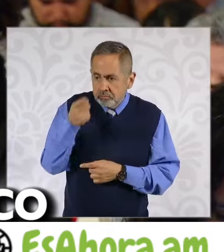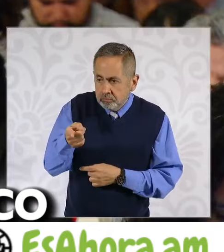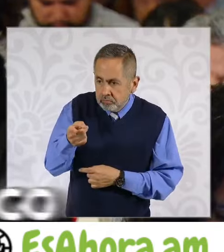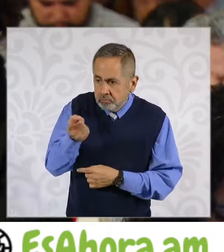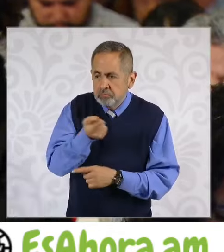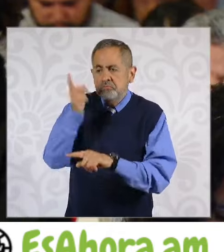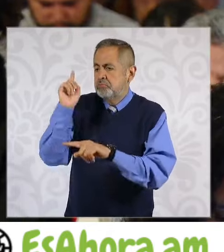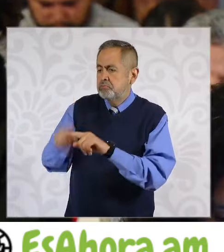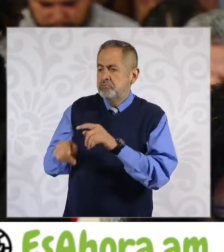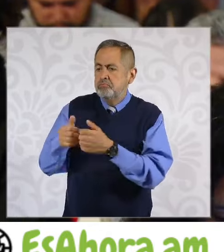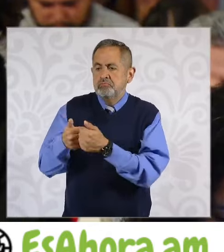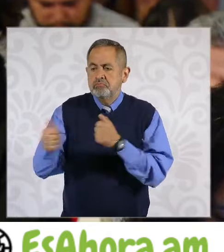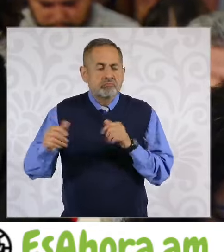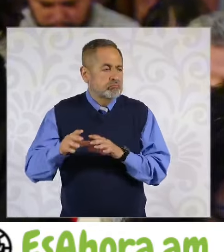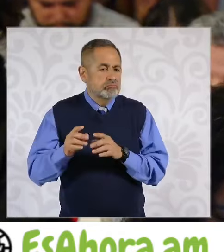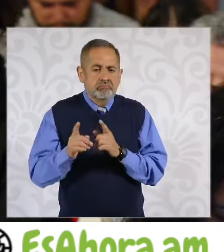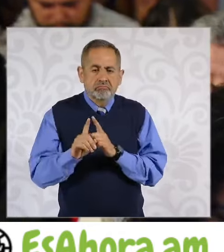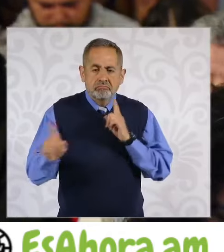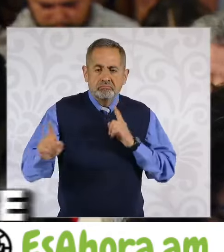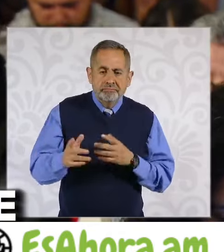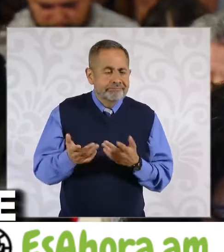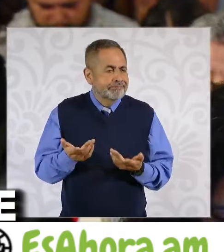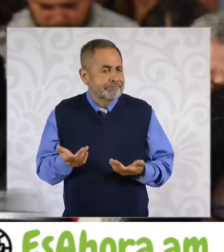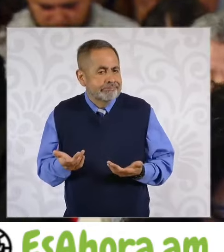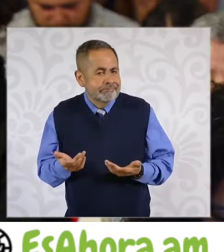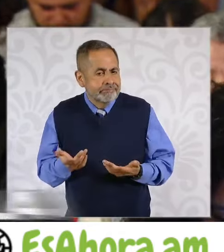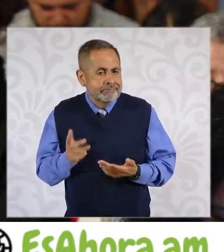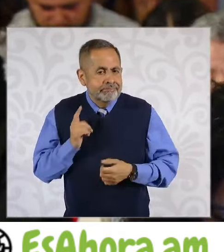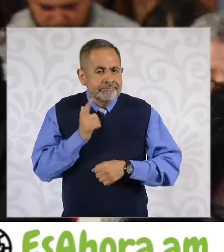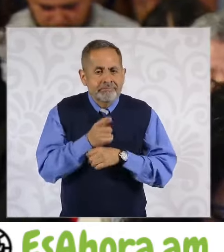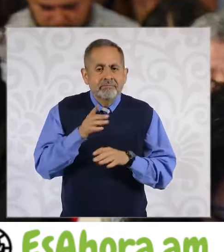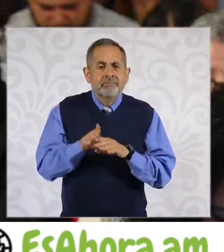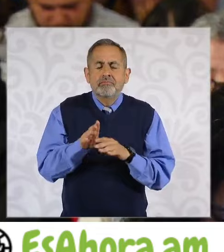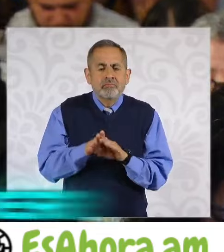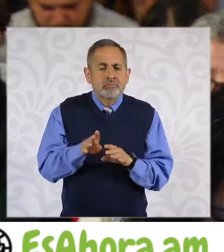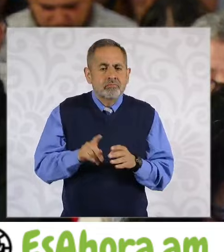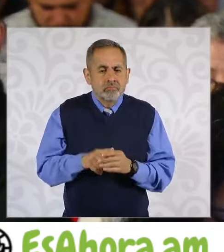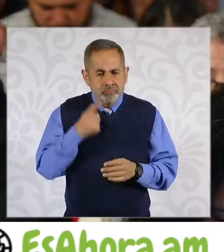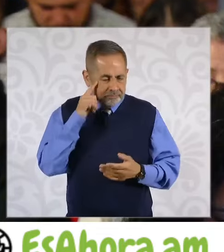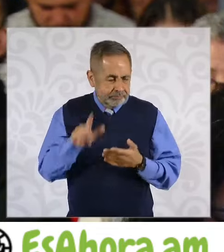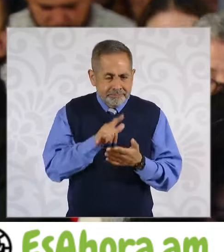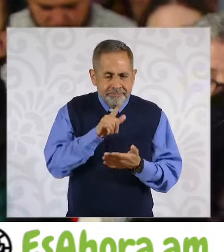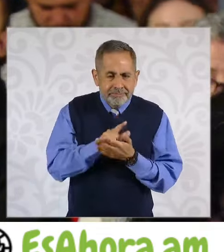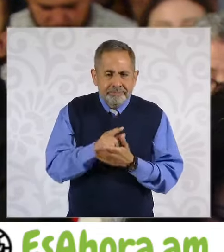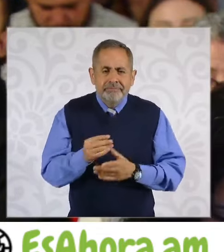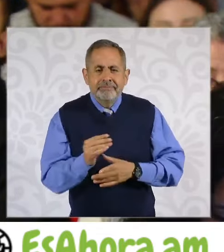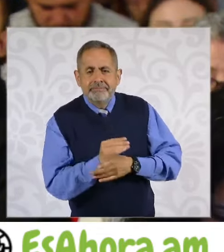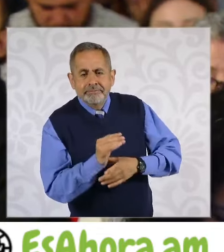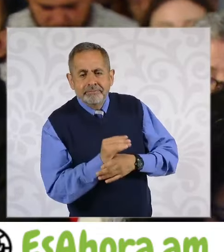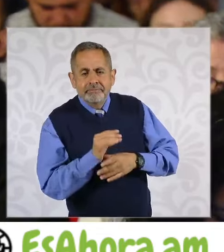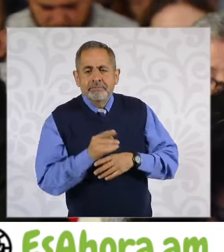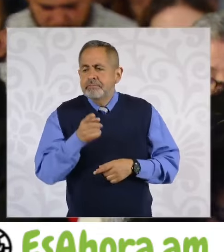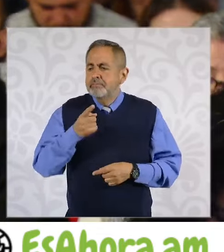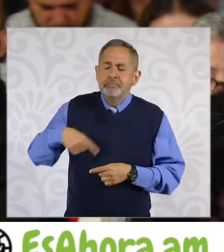servidor público, pero lo han hecho ya de una forma que ya le encontraron como que el candadito a la ley para poder